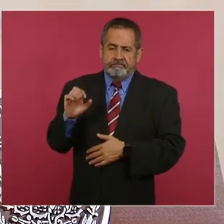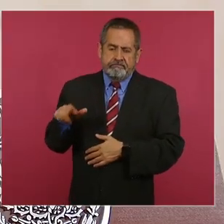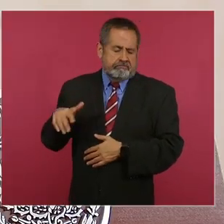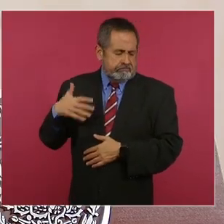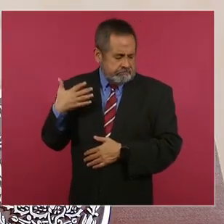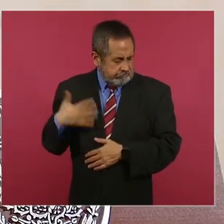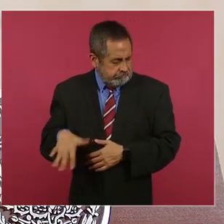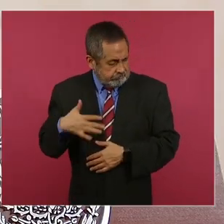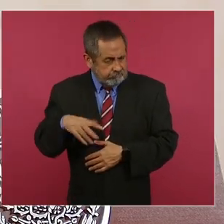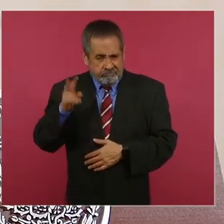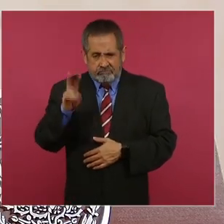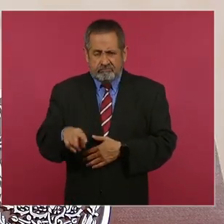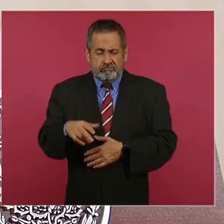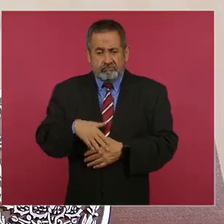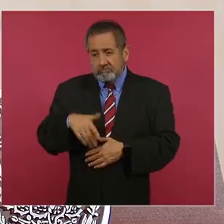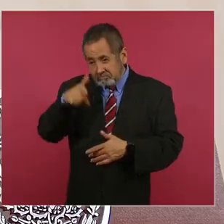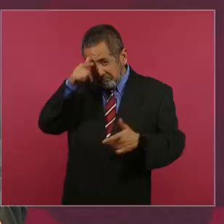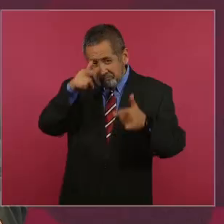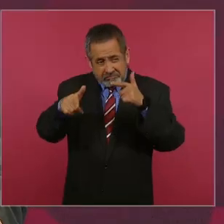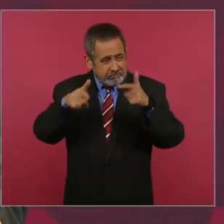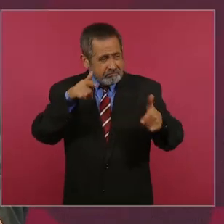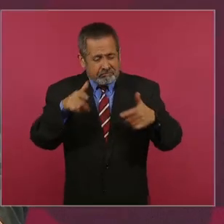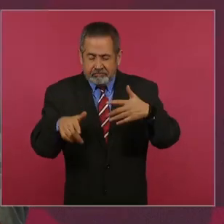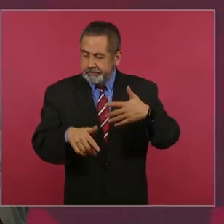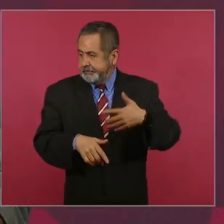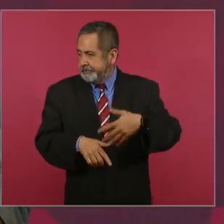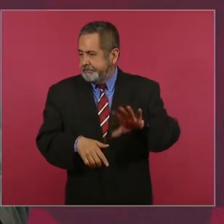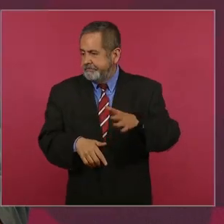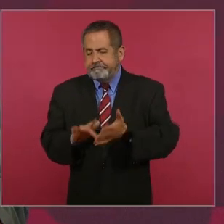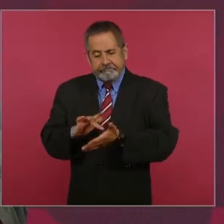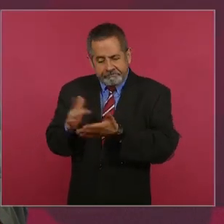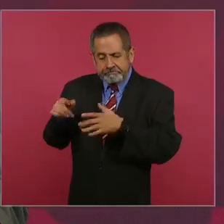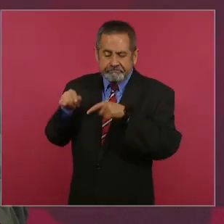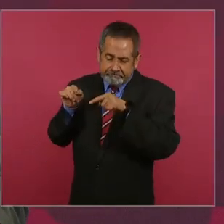todo lo que encontramos y